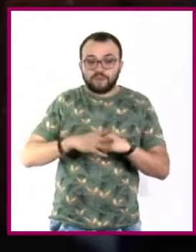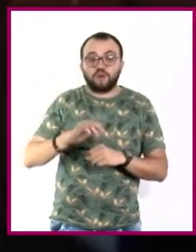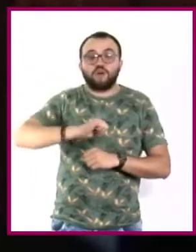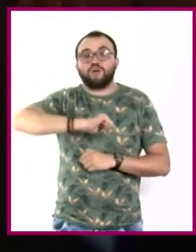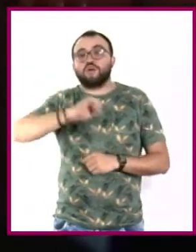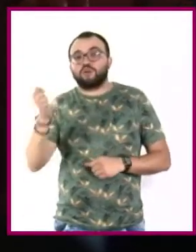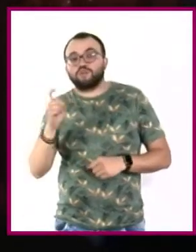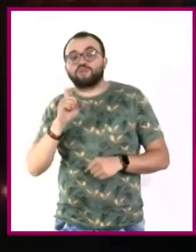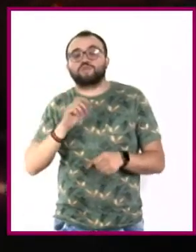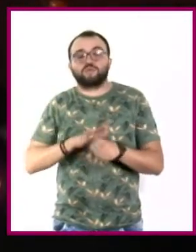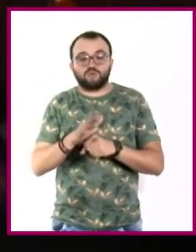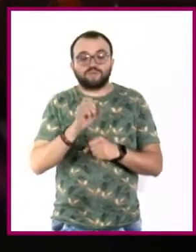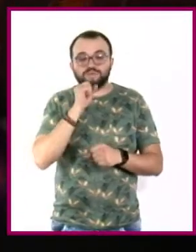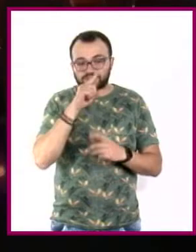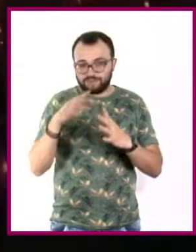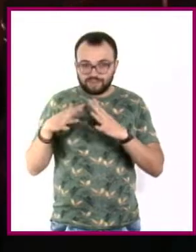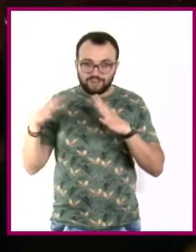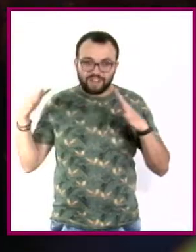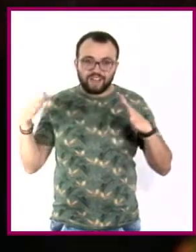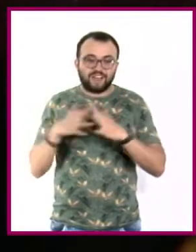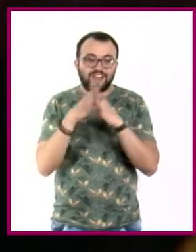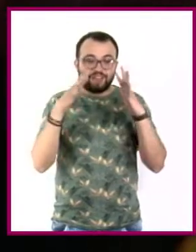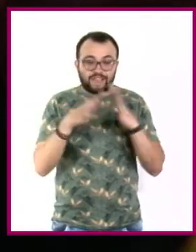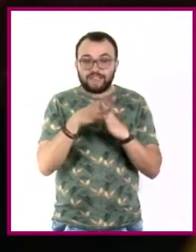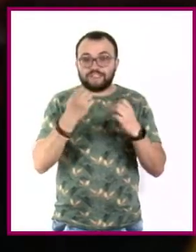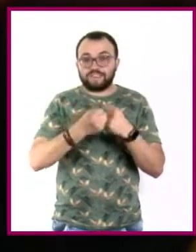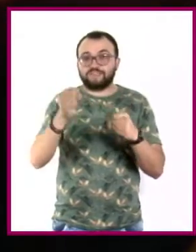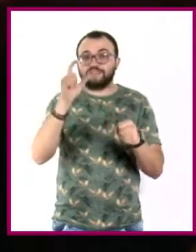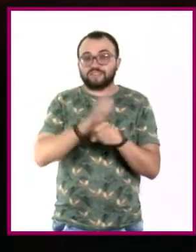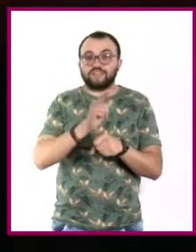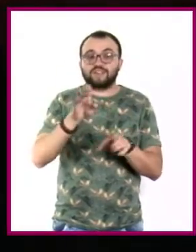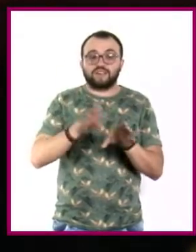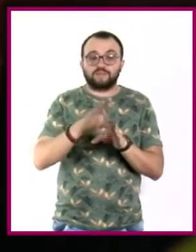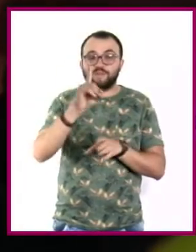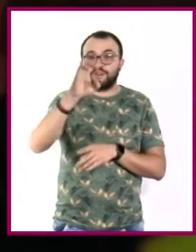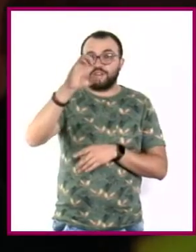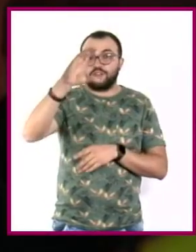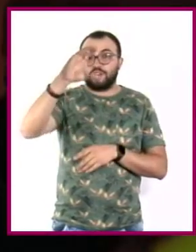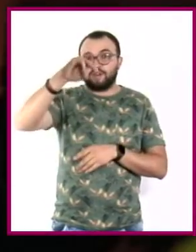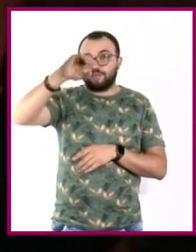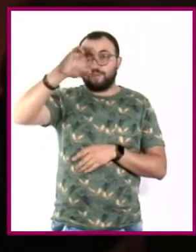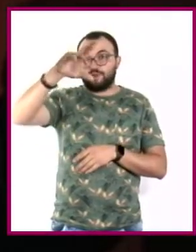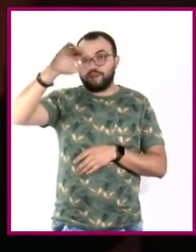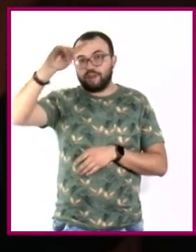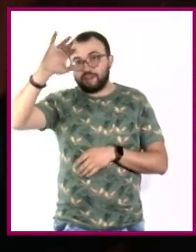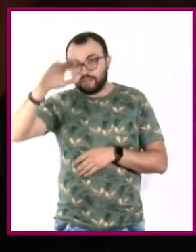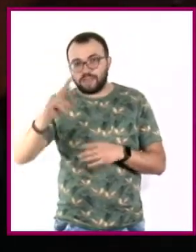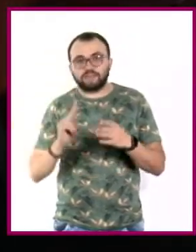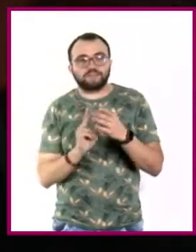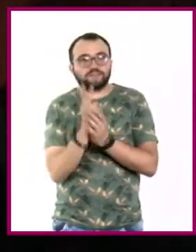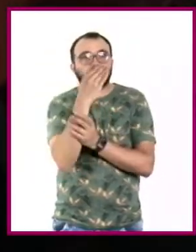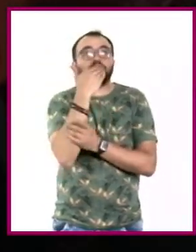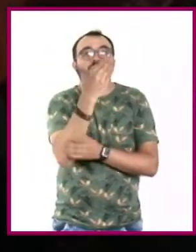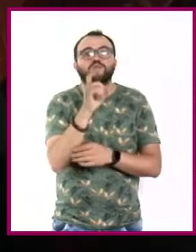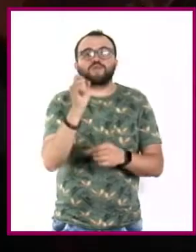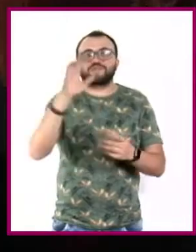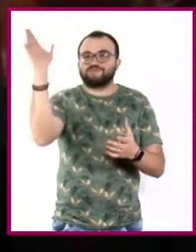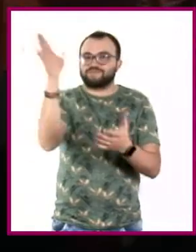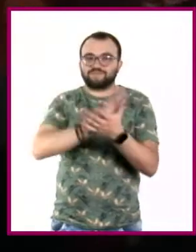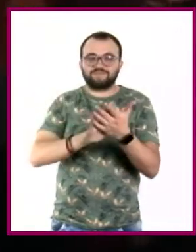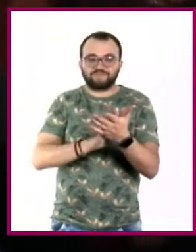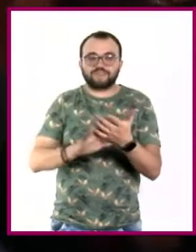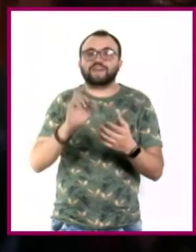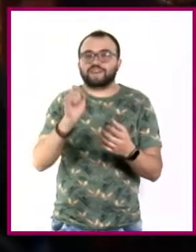el resultado de las guerras. Una sociedad democrática florece cuando se han eliminado del mapa las más simples y